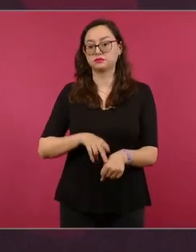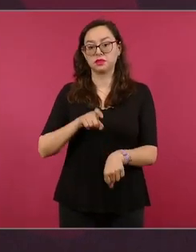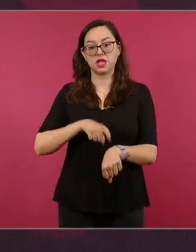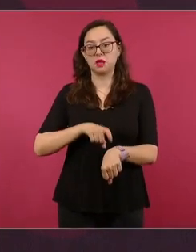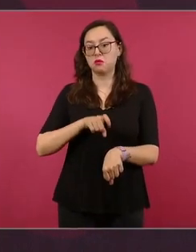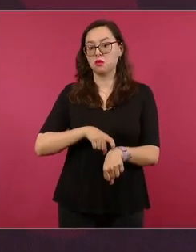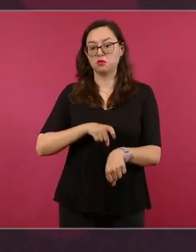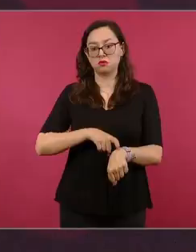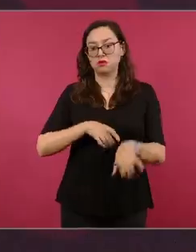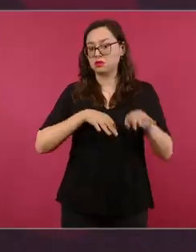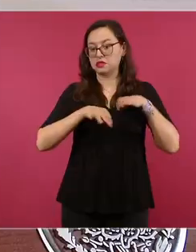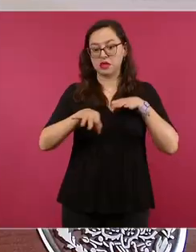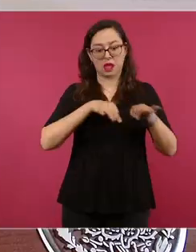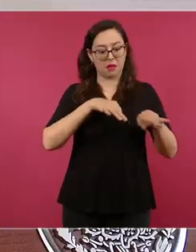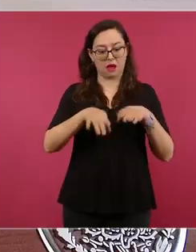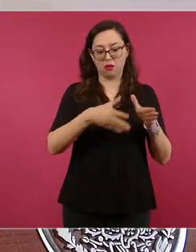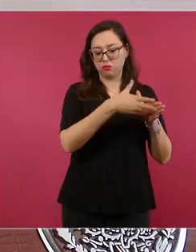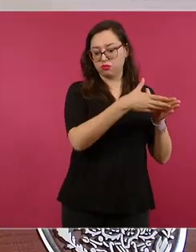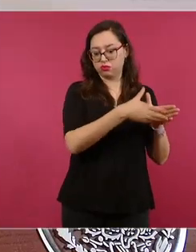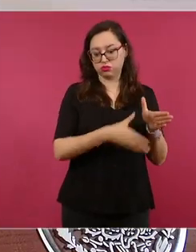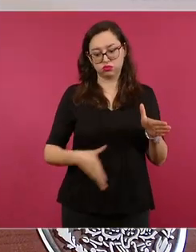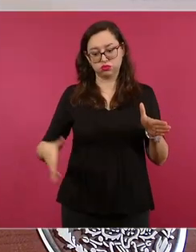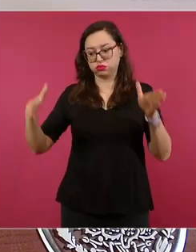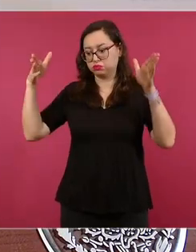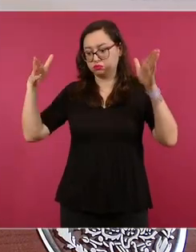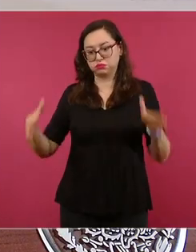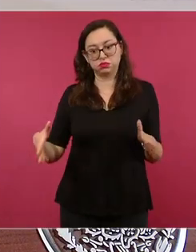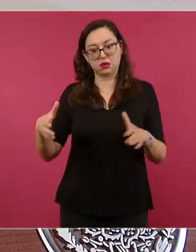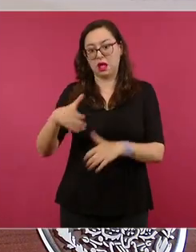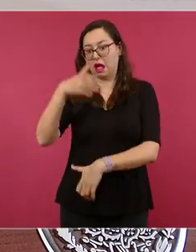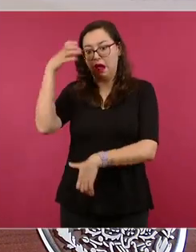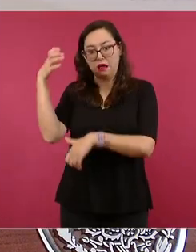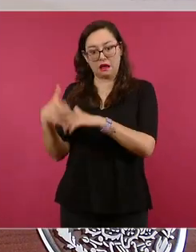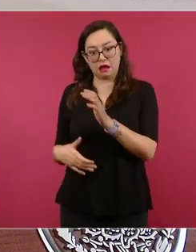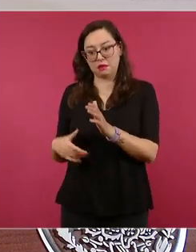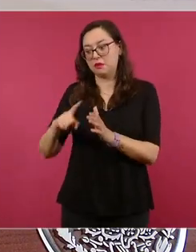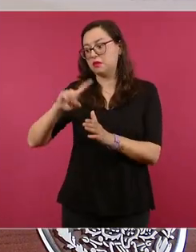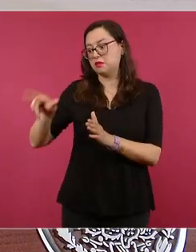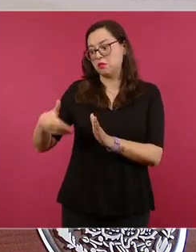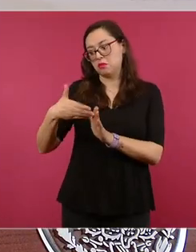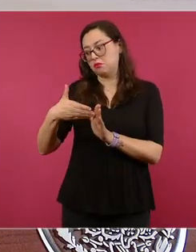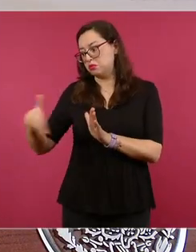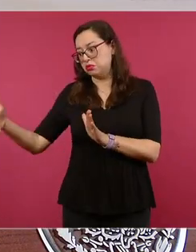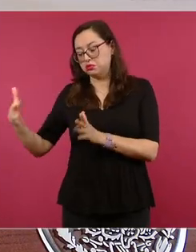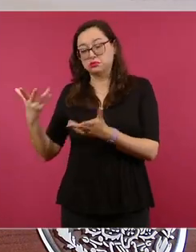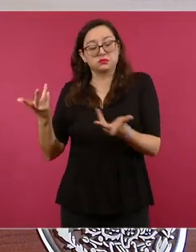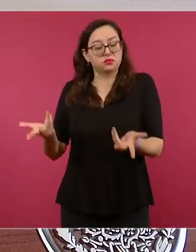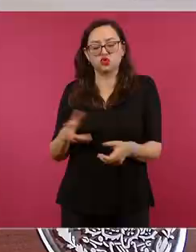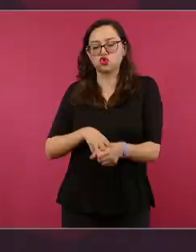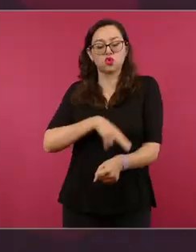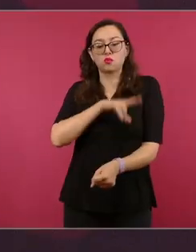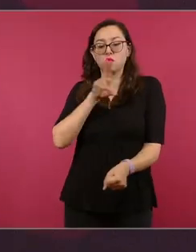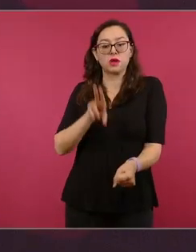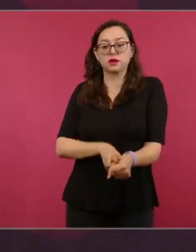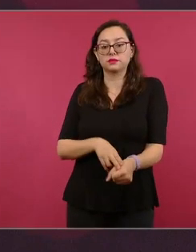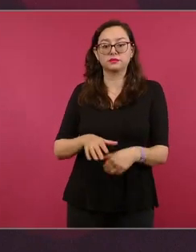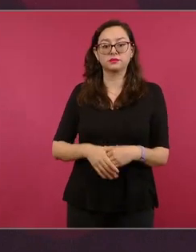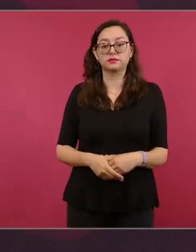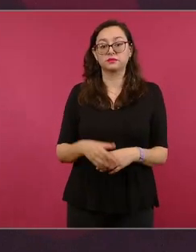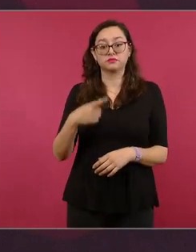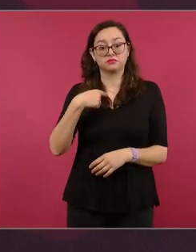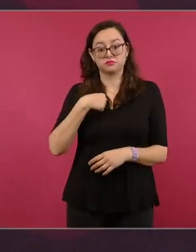Congreso y también los tiempos del Ejecutivo. A mí me queda un